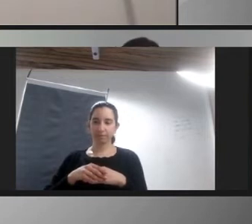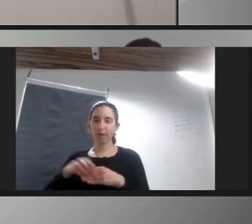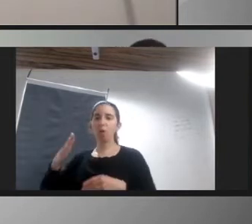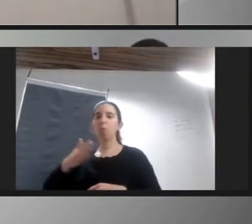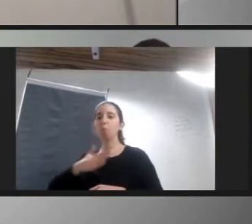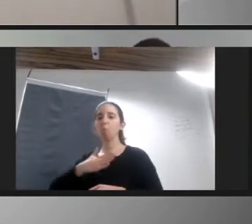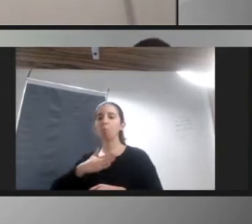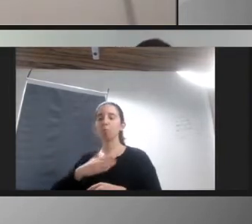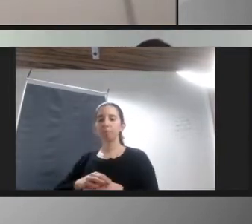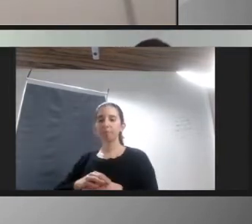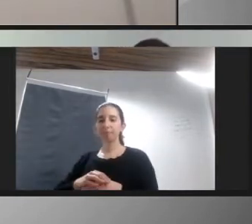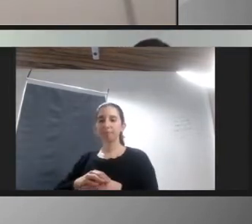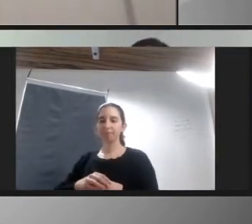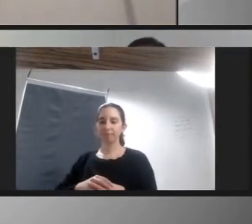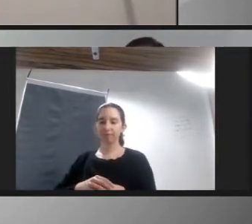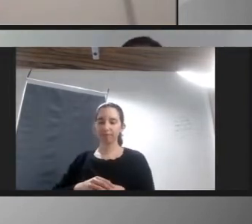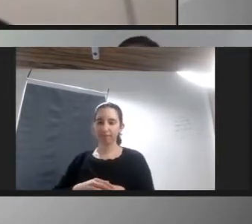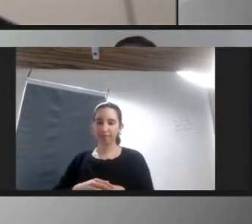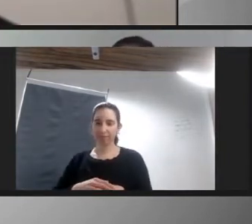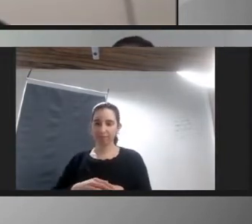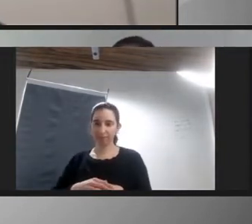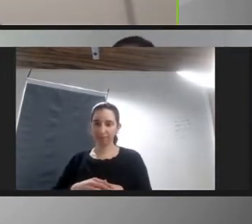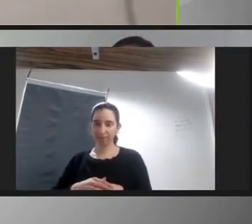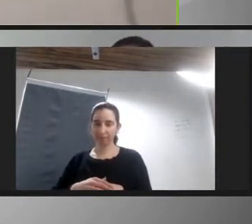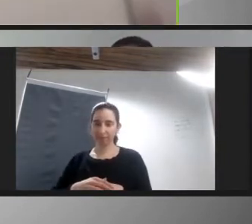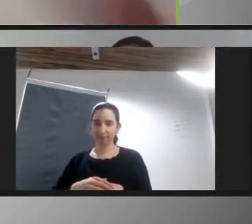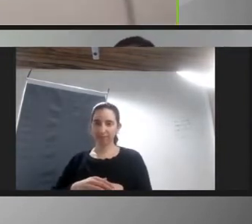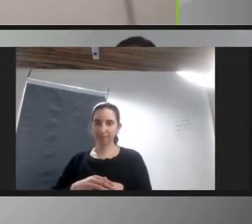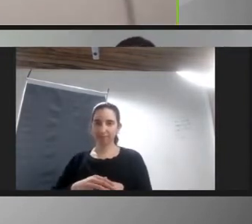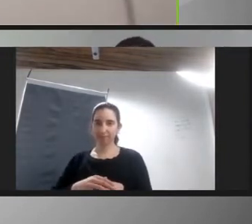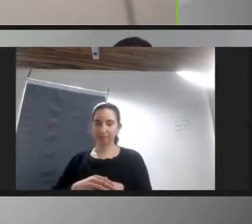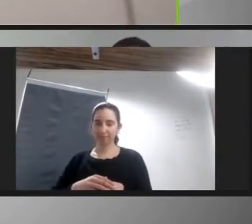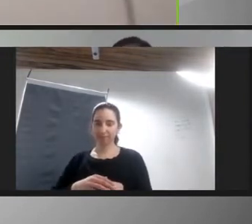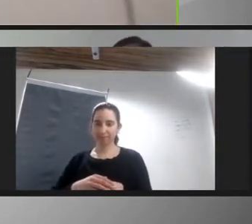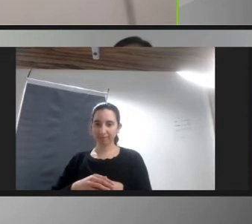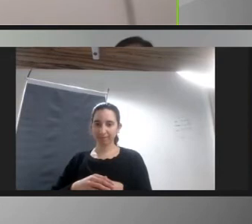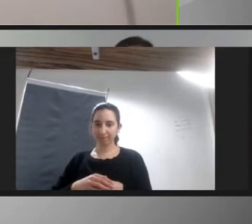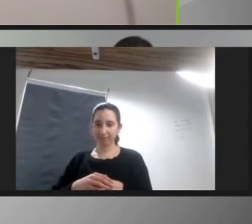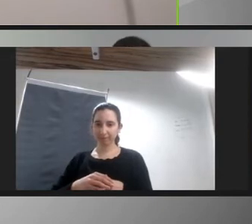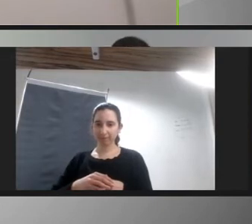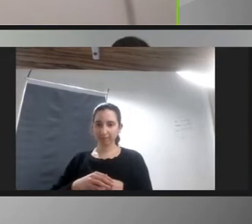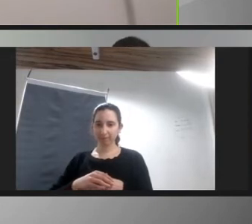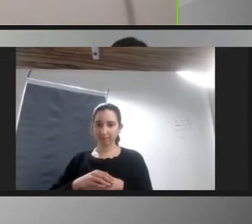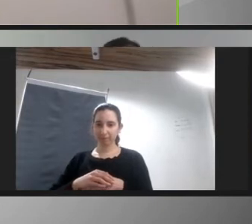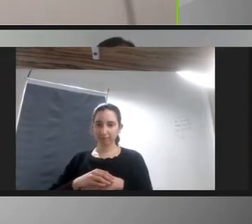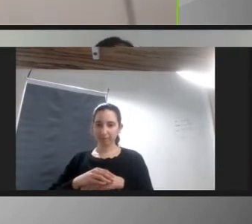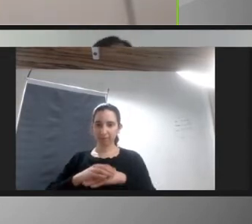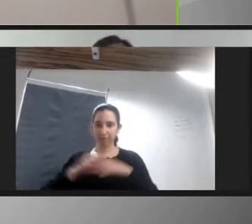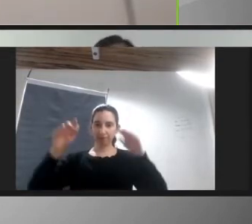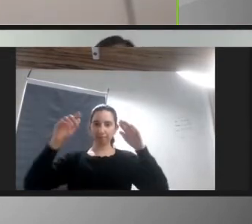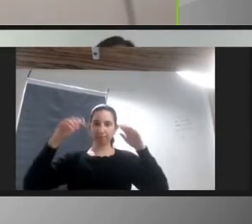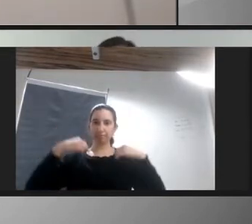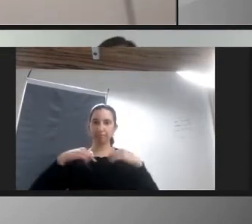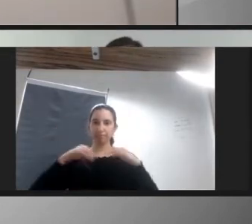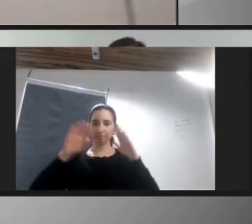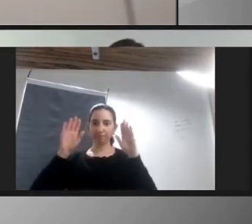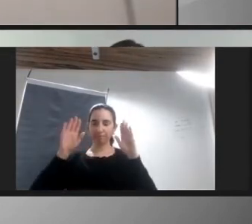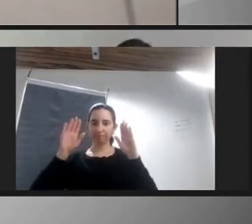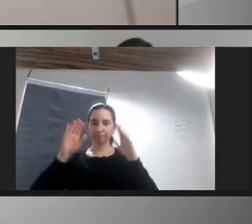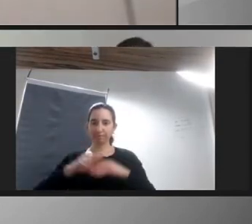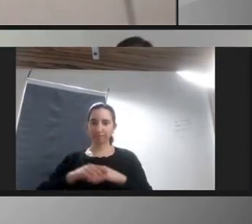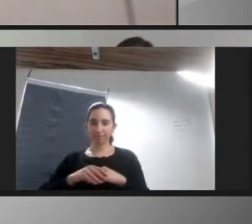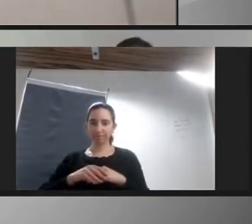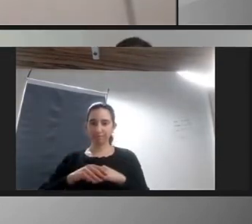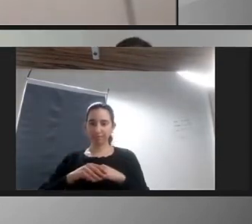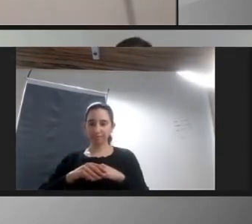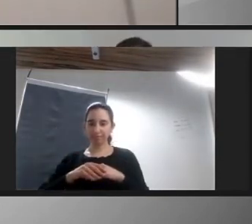Mauro, por favor, habilita tu micrófono. Gracias. Muchas gracias. ¿Cómo quieren que nos organicemos? ¿En